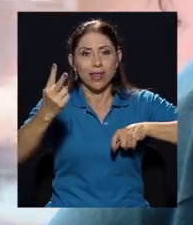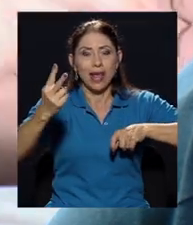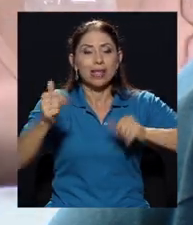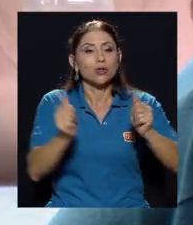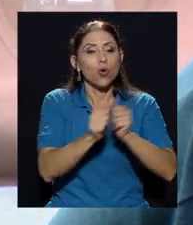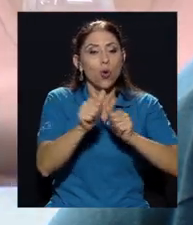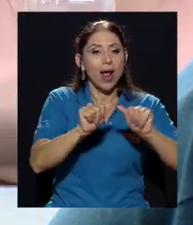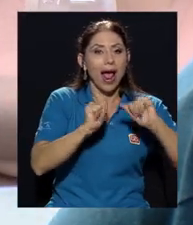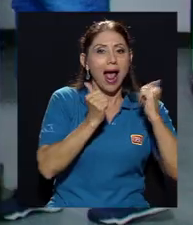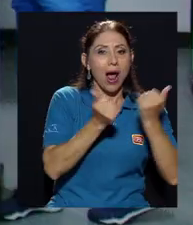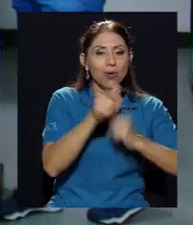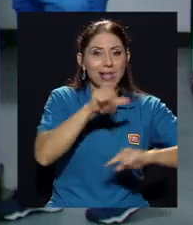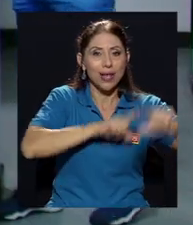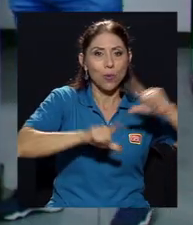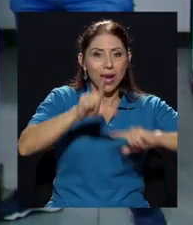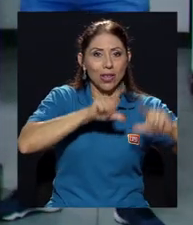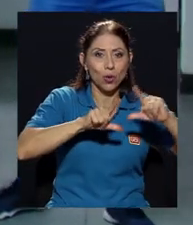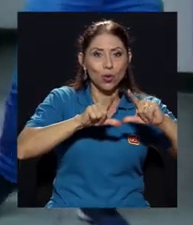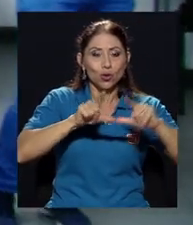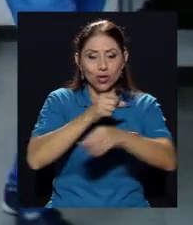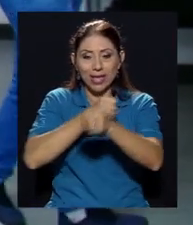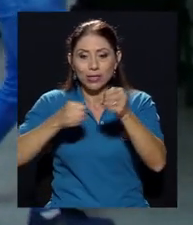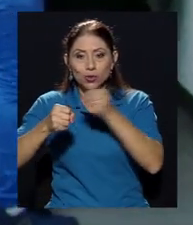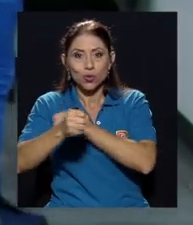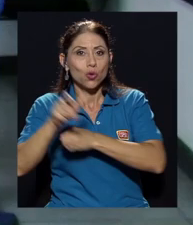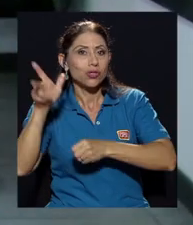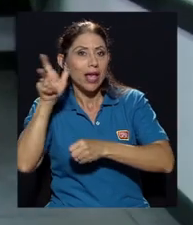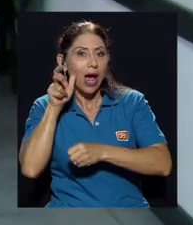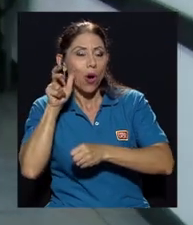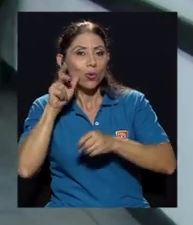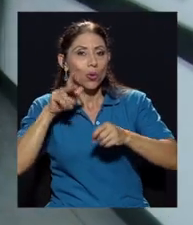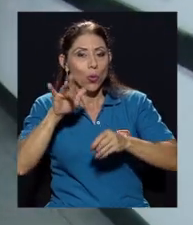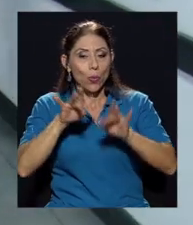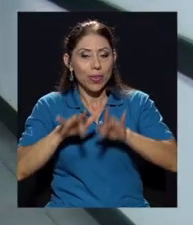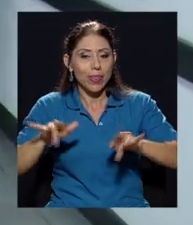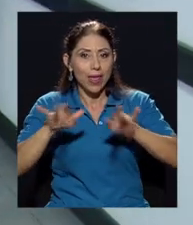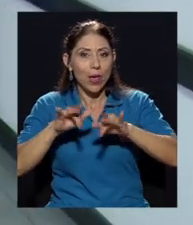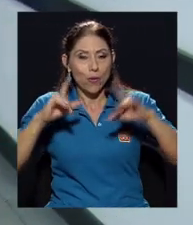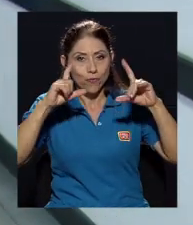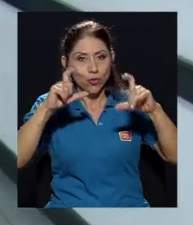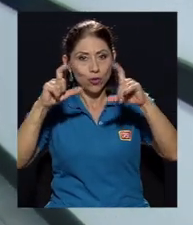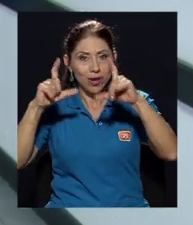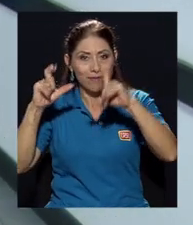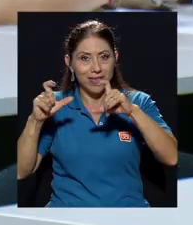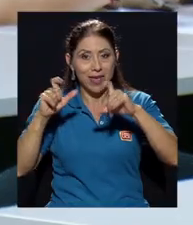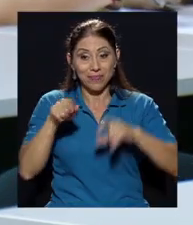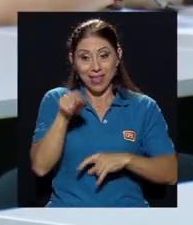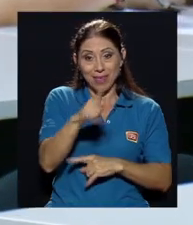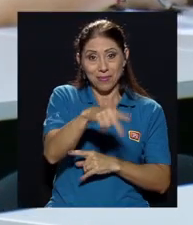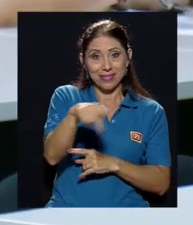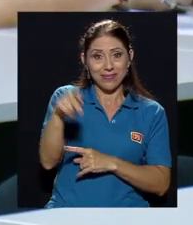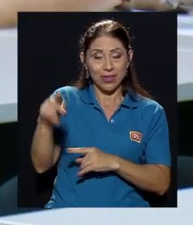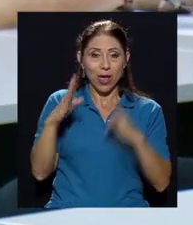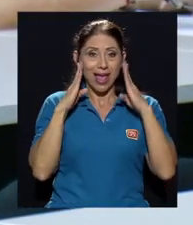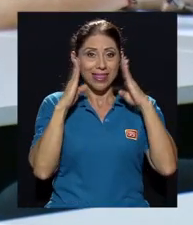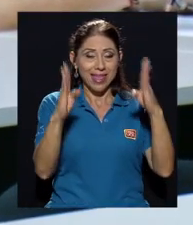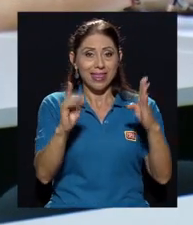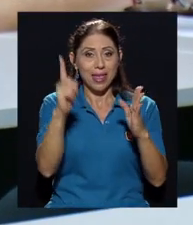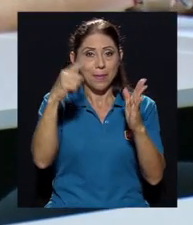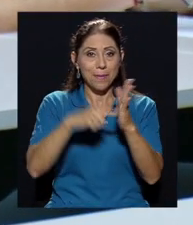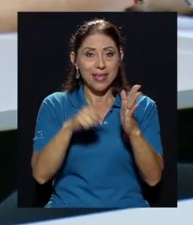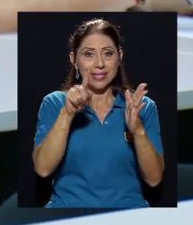aulas, laboratorios y estudios de audio, video y fotografía. La sede del Pacífico atiende actualmente a